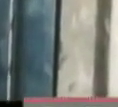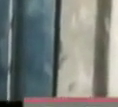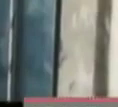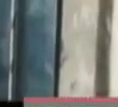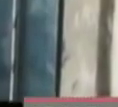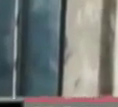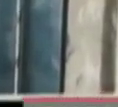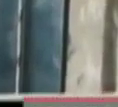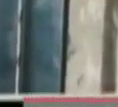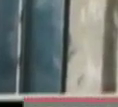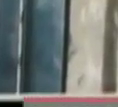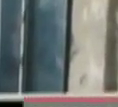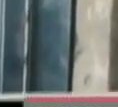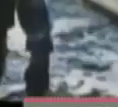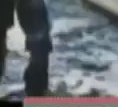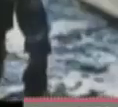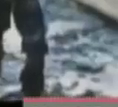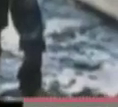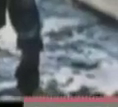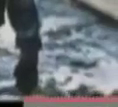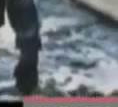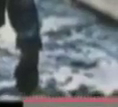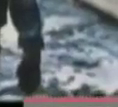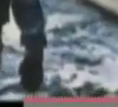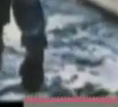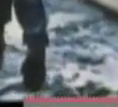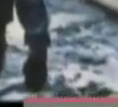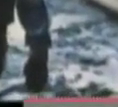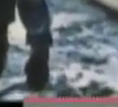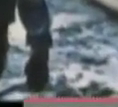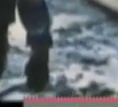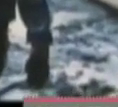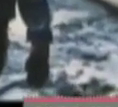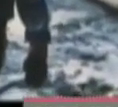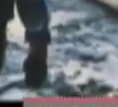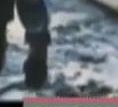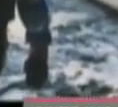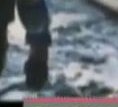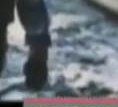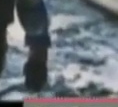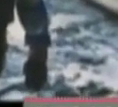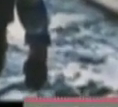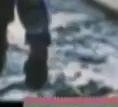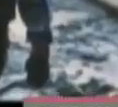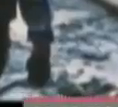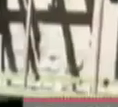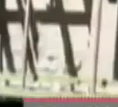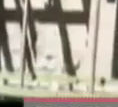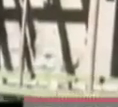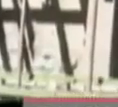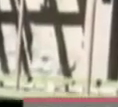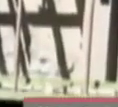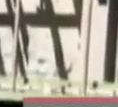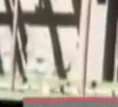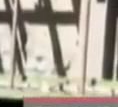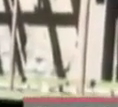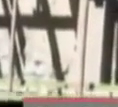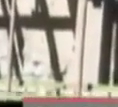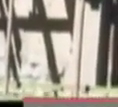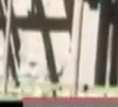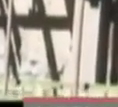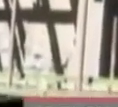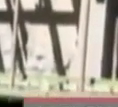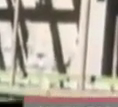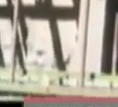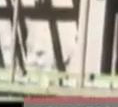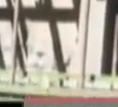fortaleza inmensa, yo digo que las antiguas construcciones. Bueno, pero de ahí me empeñé en